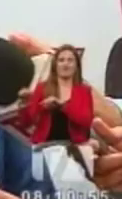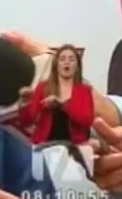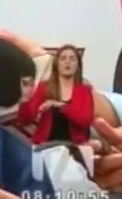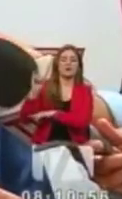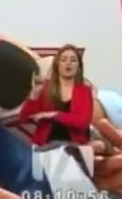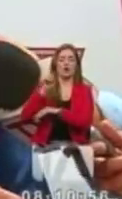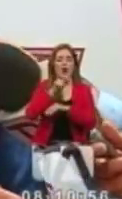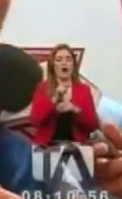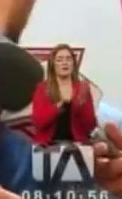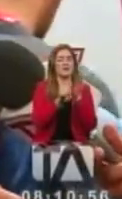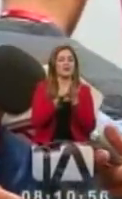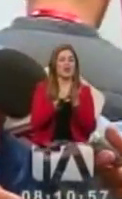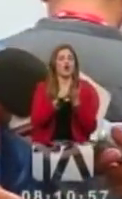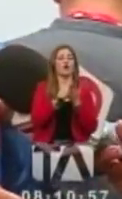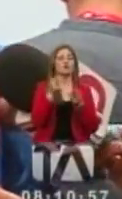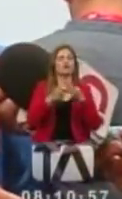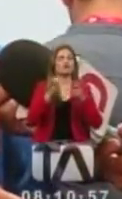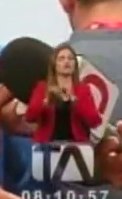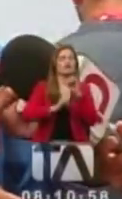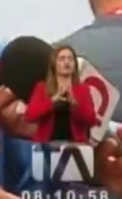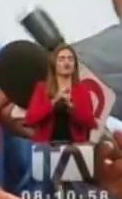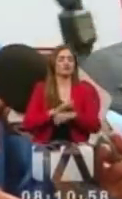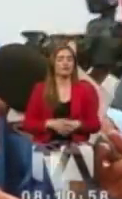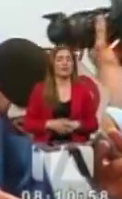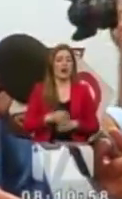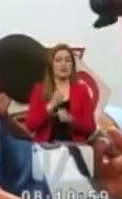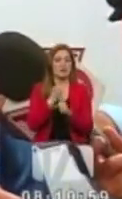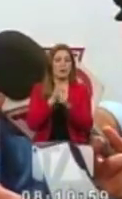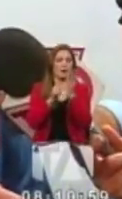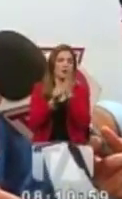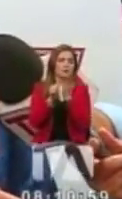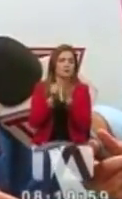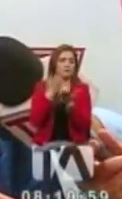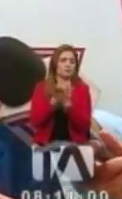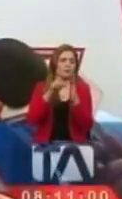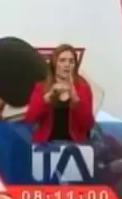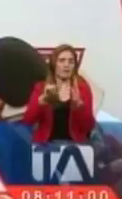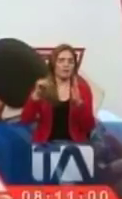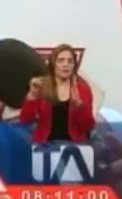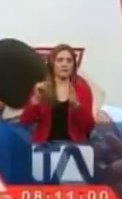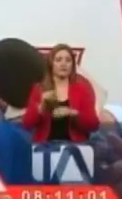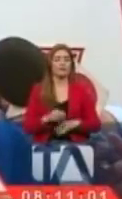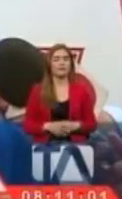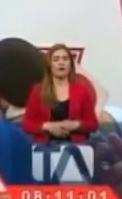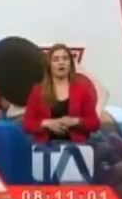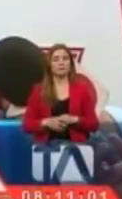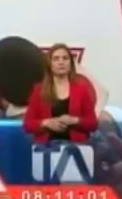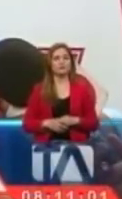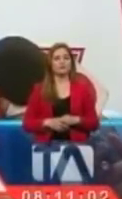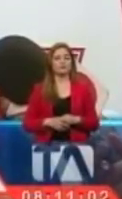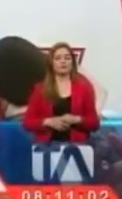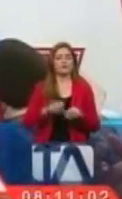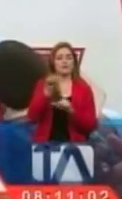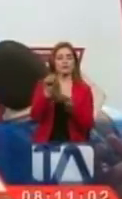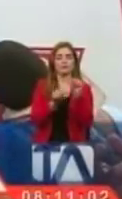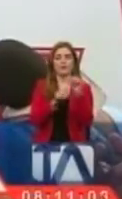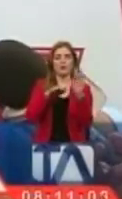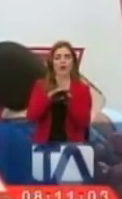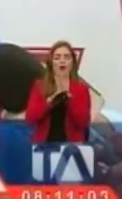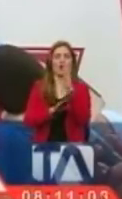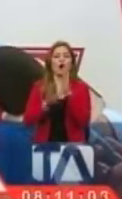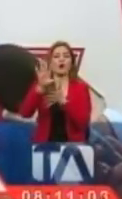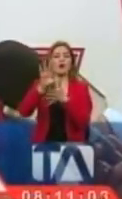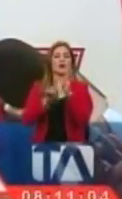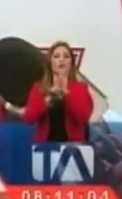quiero comentarles que estamos trabajando junto con el ministro de finanzas con una asesoría del banco interamericano de